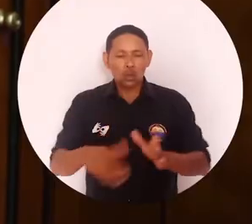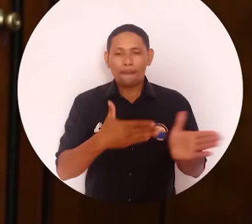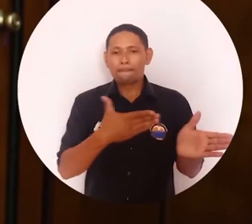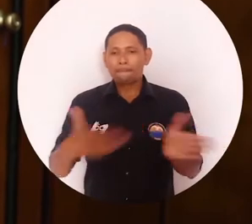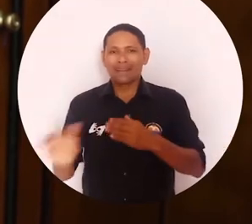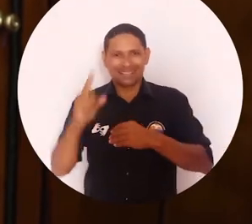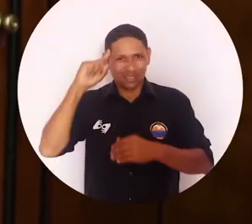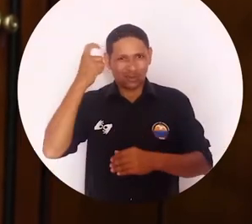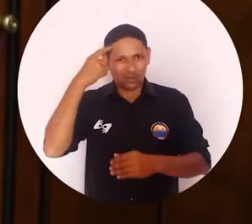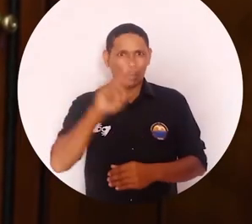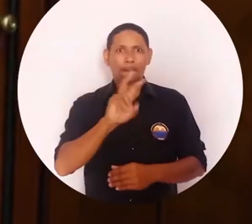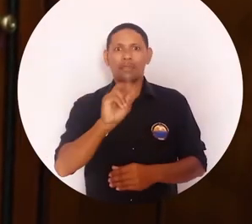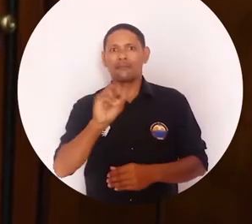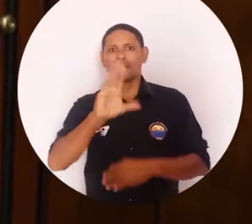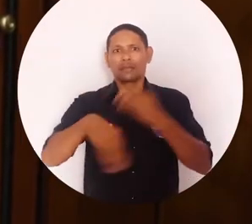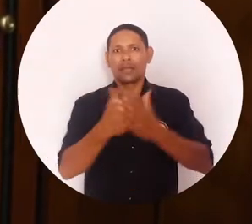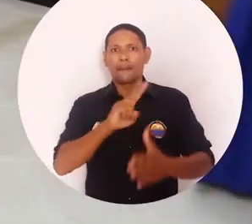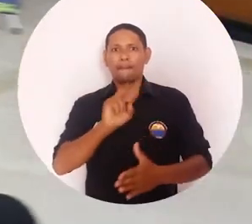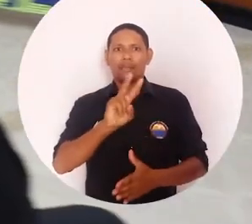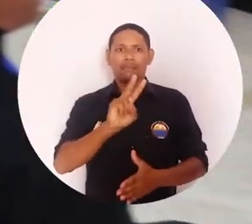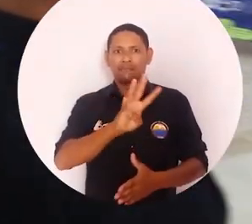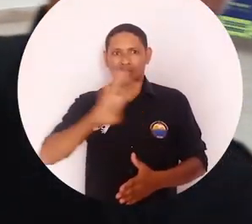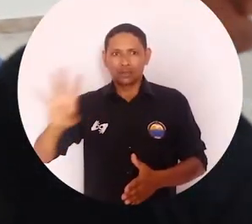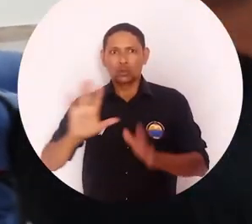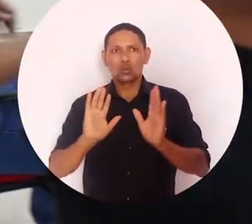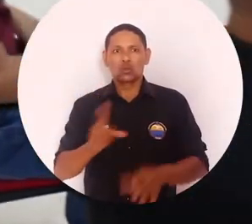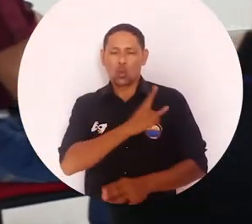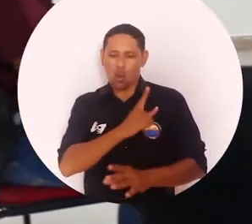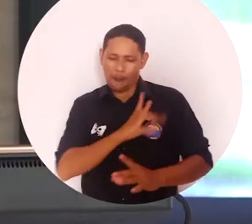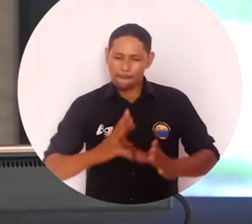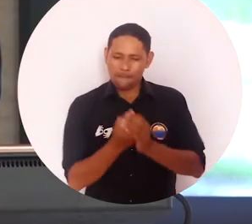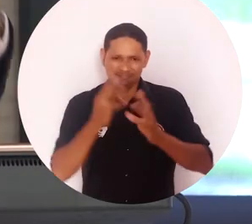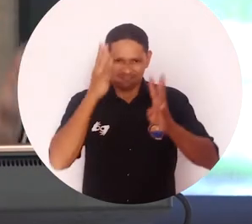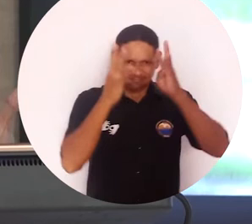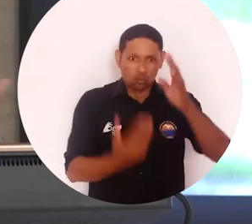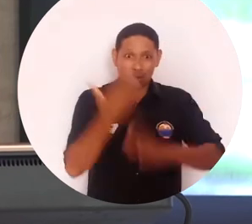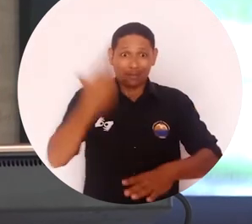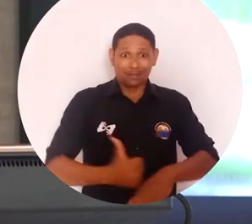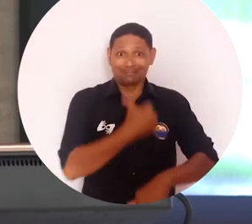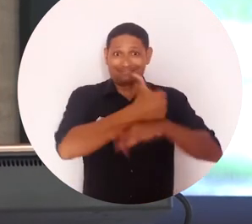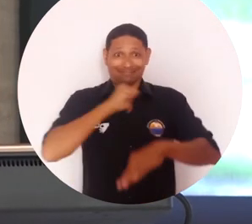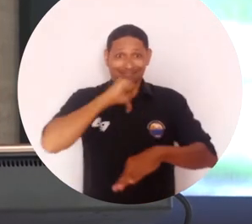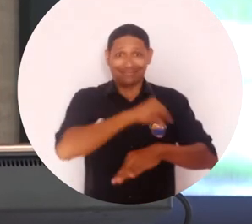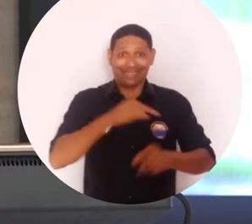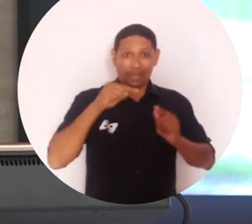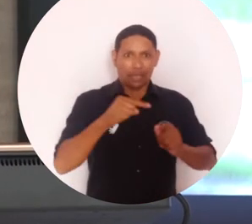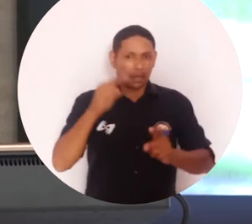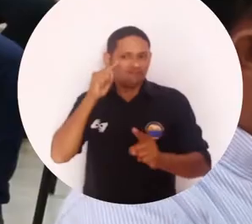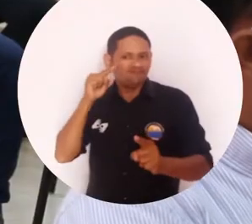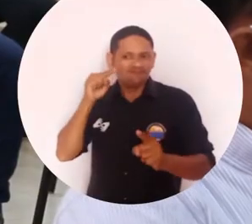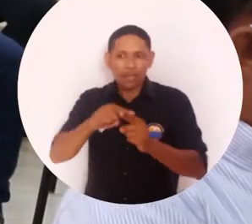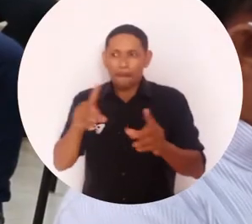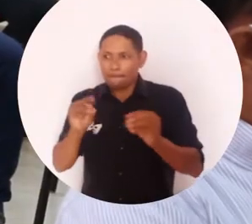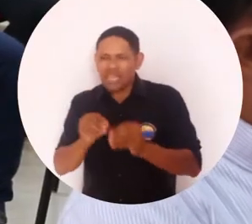Gobierno 2020-2024 por una universidad aún más incluyente e innovadora, liderado por el rector Pablo Vera Salazar, con el